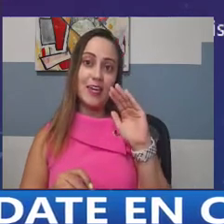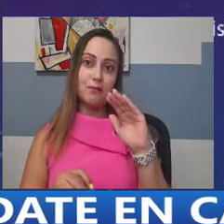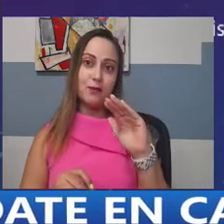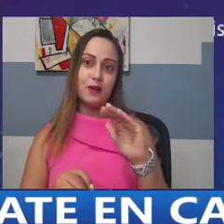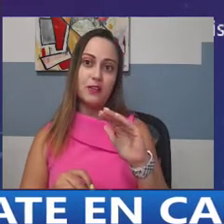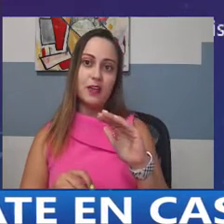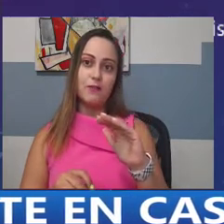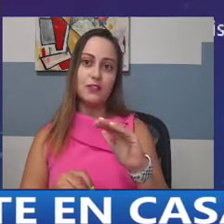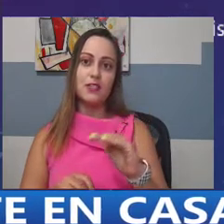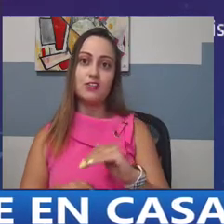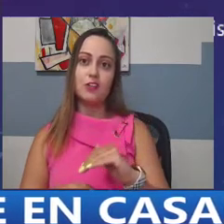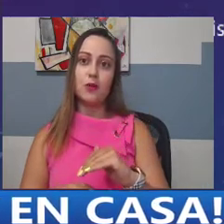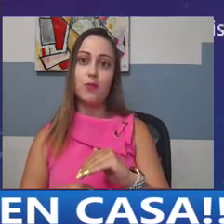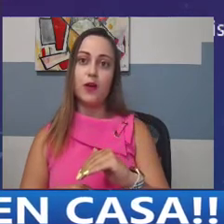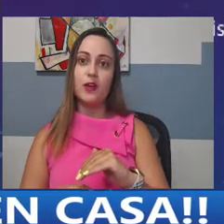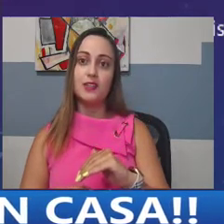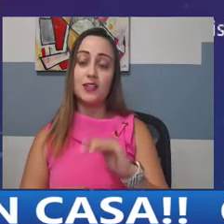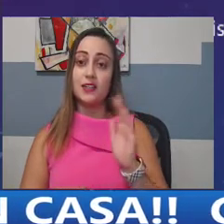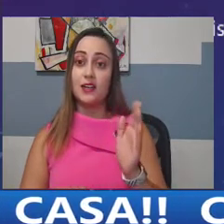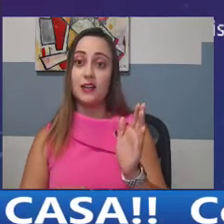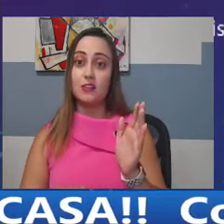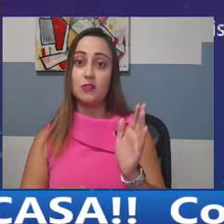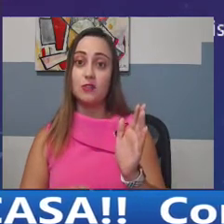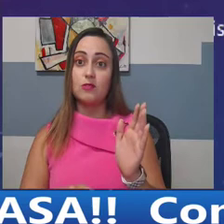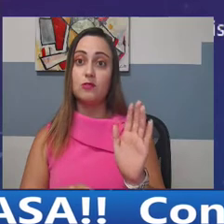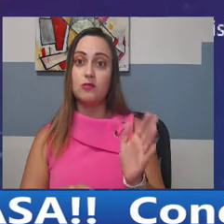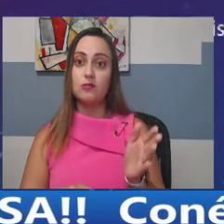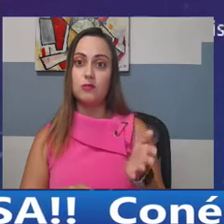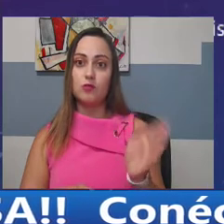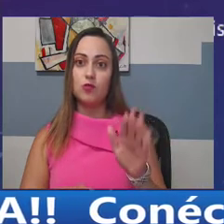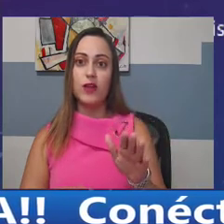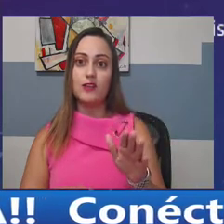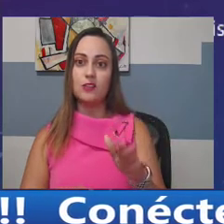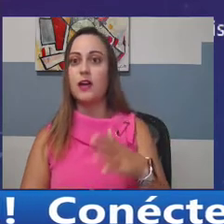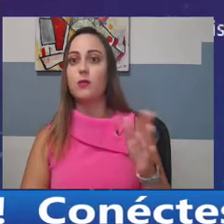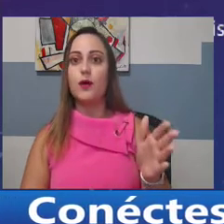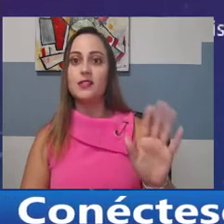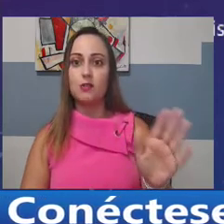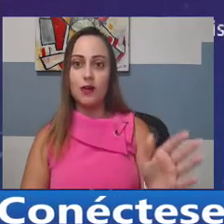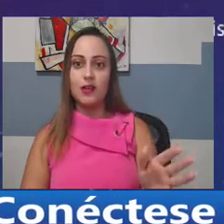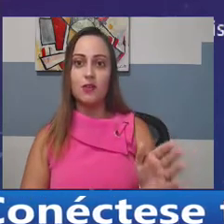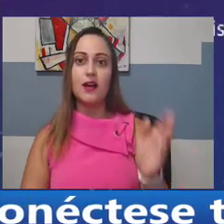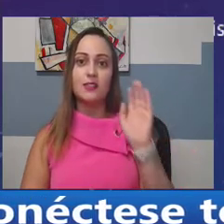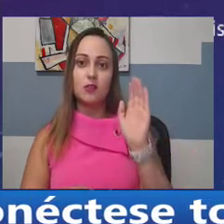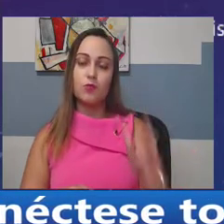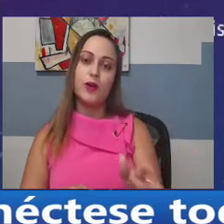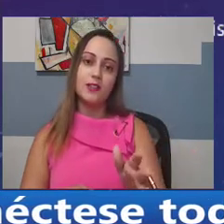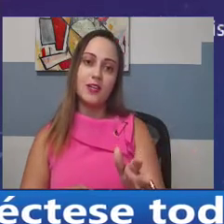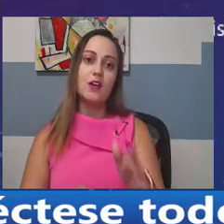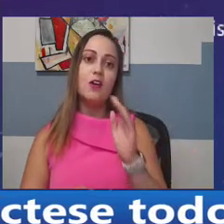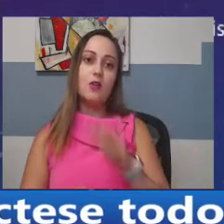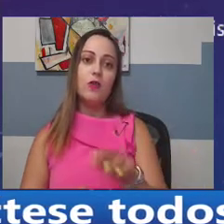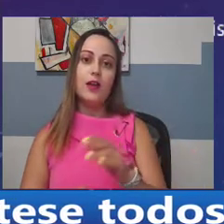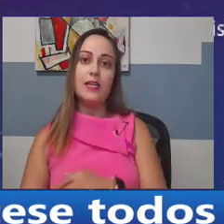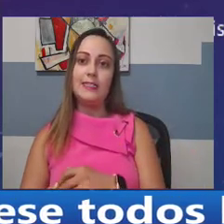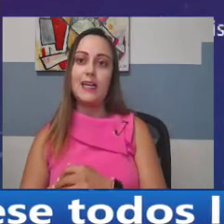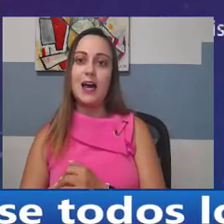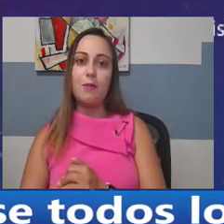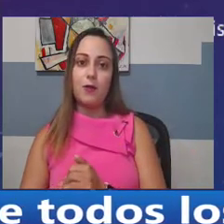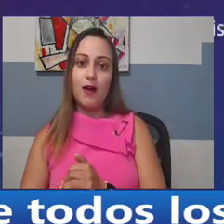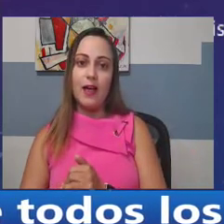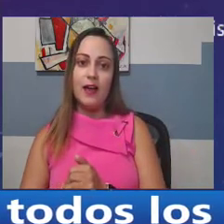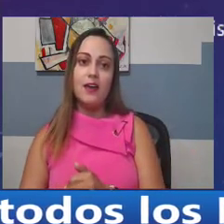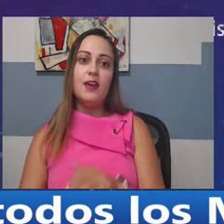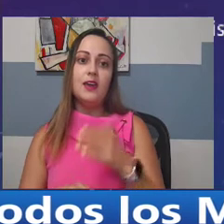lista de oficinas donde puedes ir a sacar sus huellas. O sea, no puede ser cualquier lugar, solo puede ser una